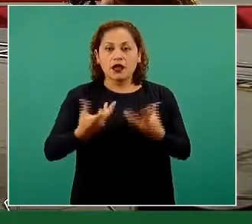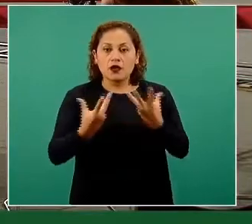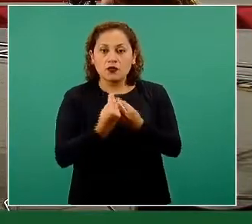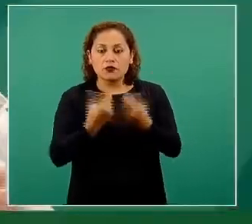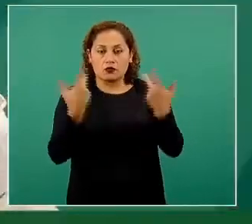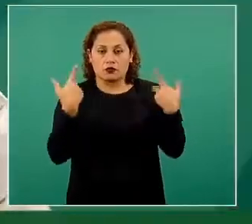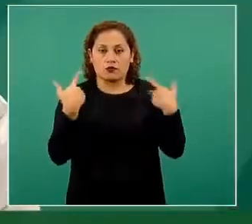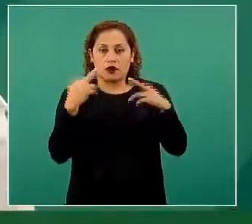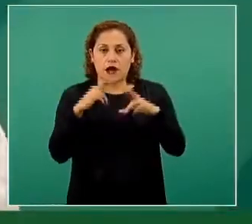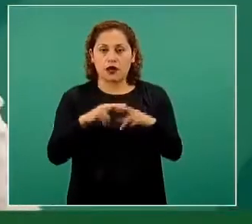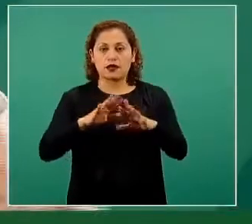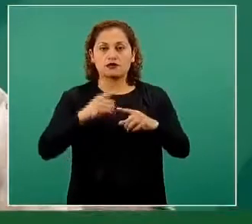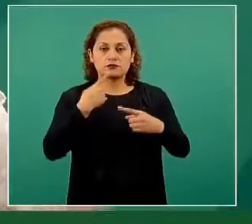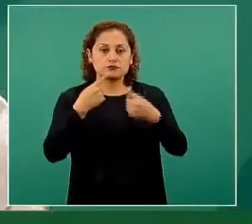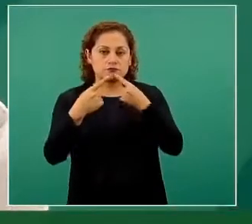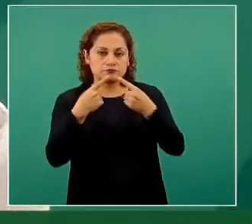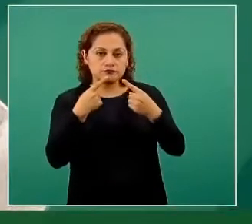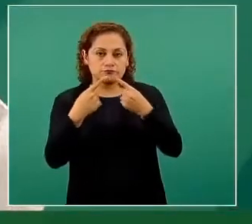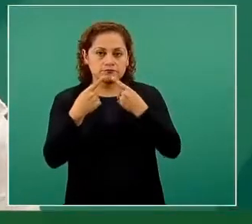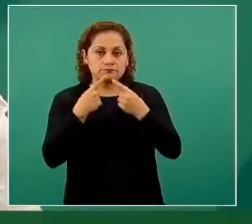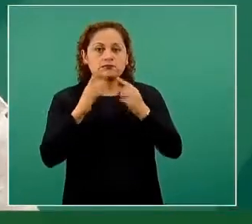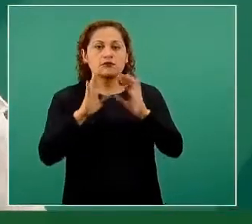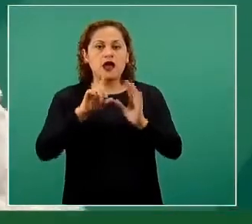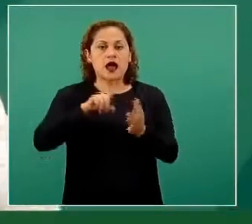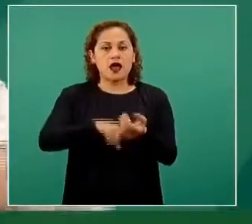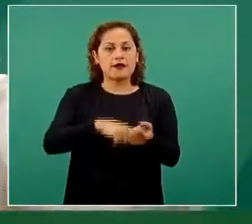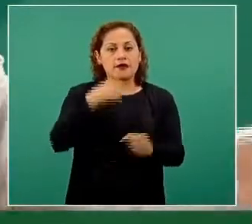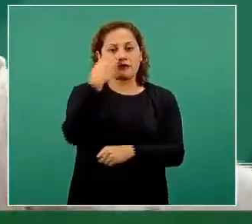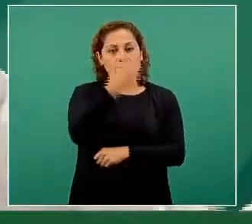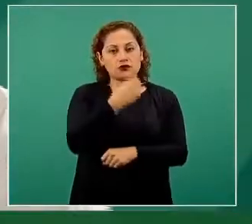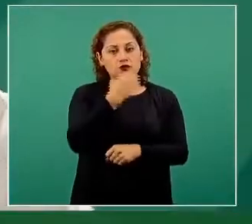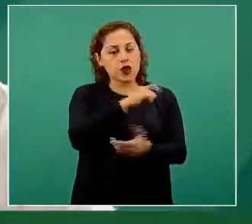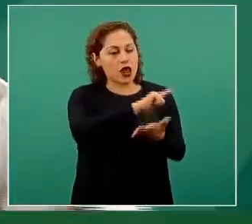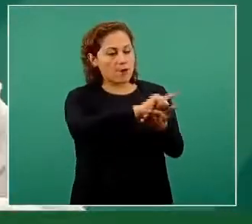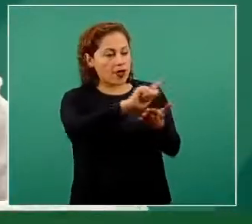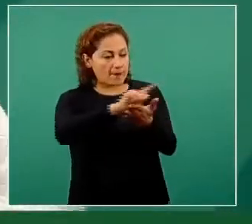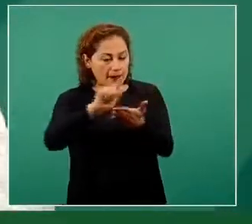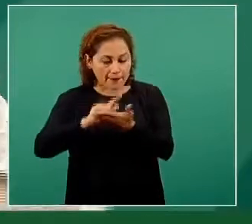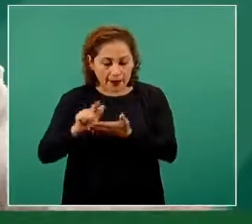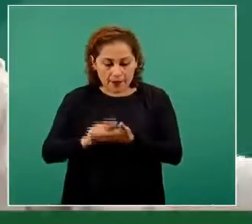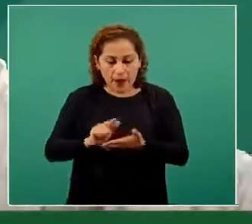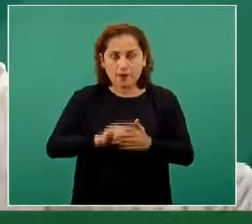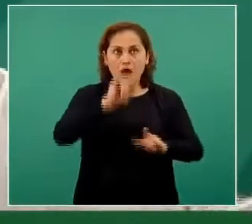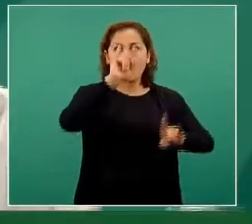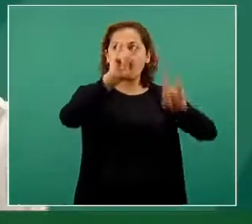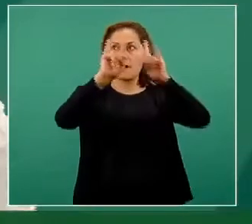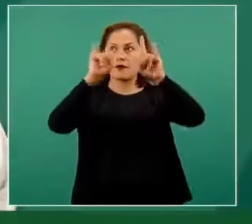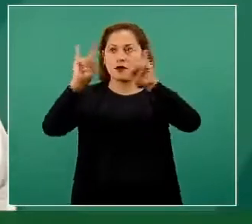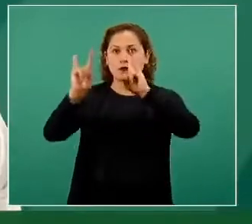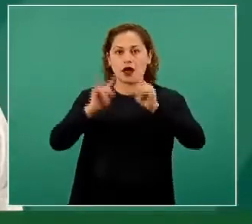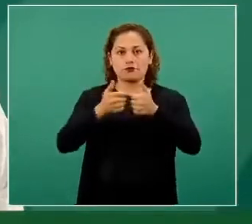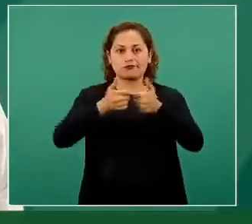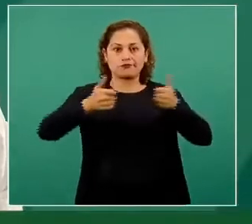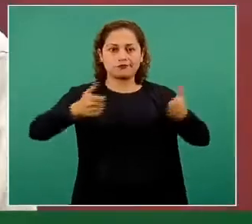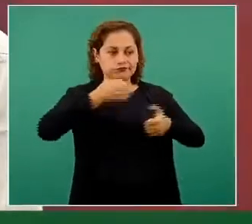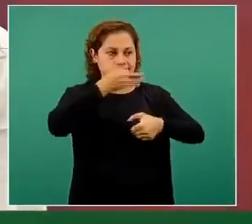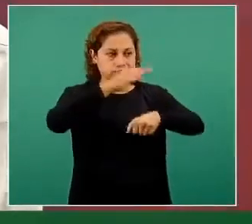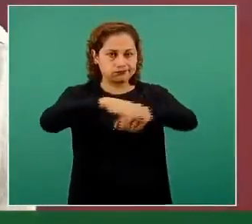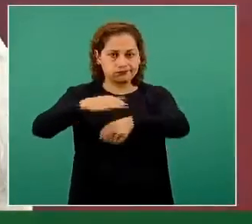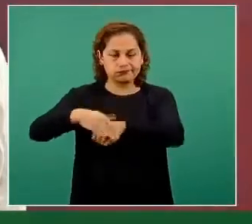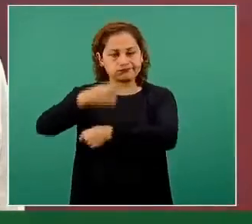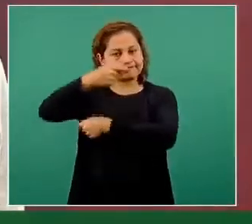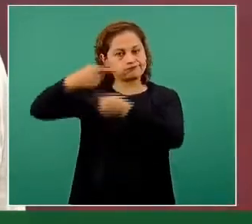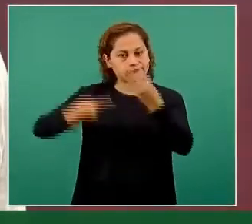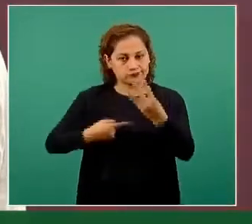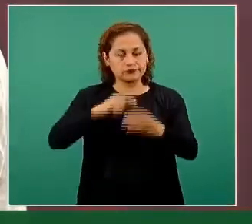educativo, ya para hacer la desinfección de la escuela, la señalización de la sana distancia, etcétera.